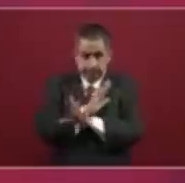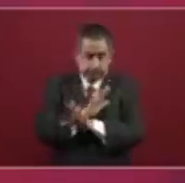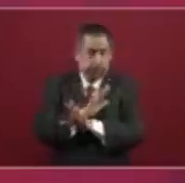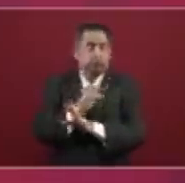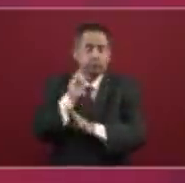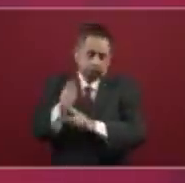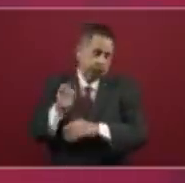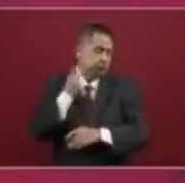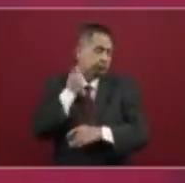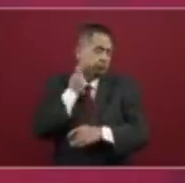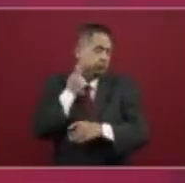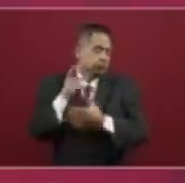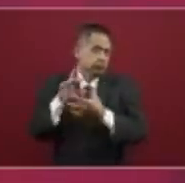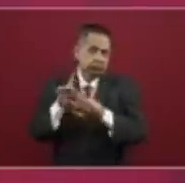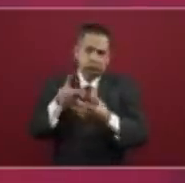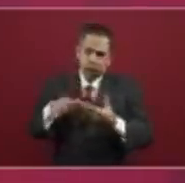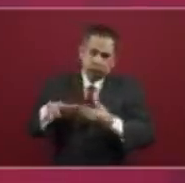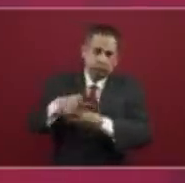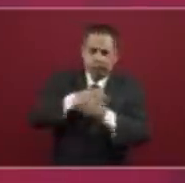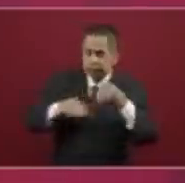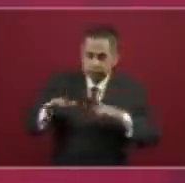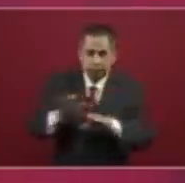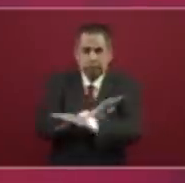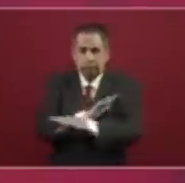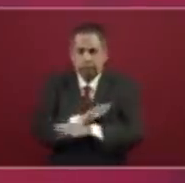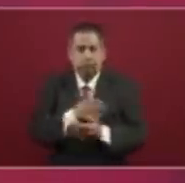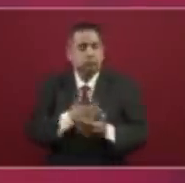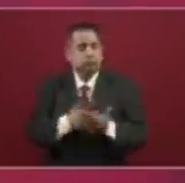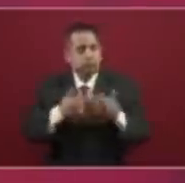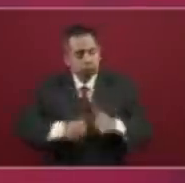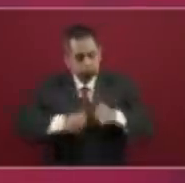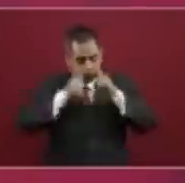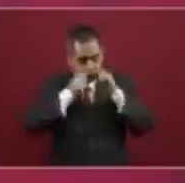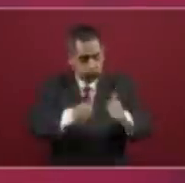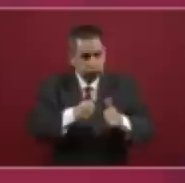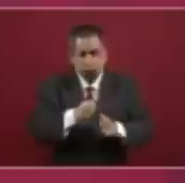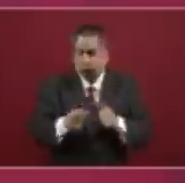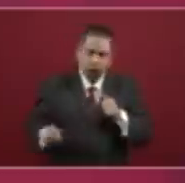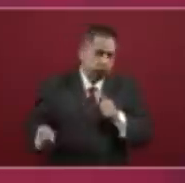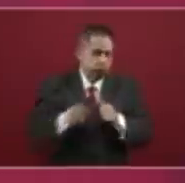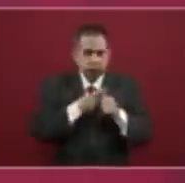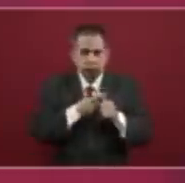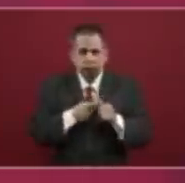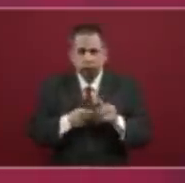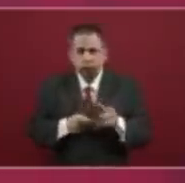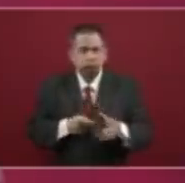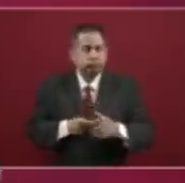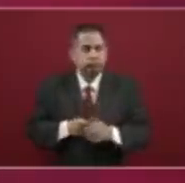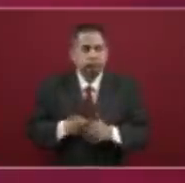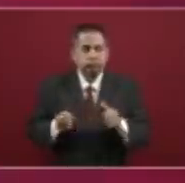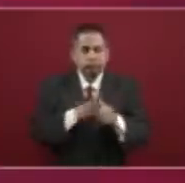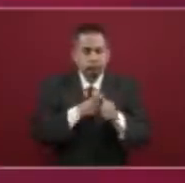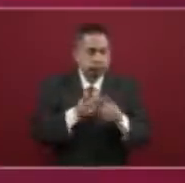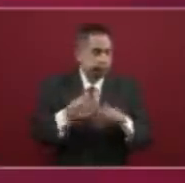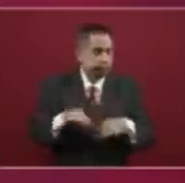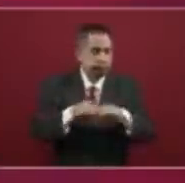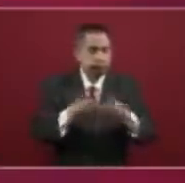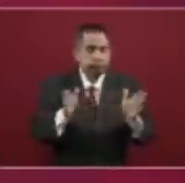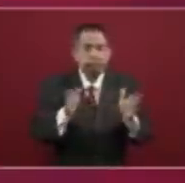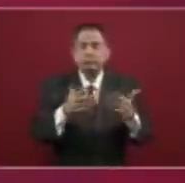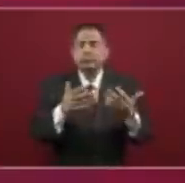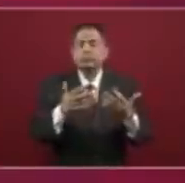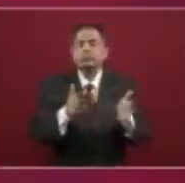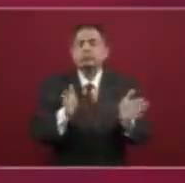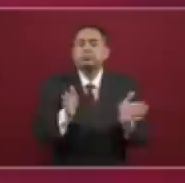política y se está dando atención prioritaria a los